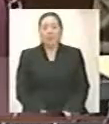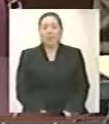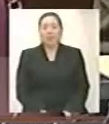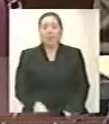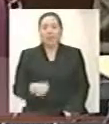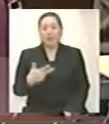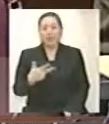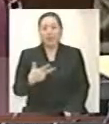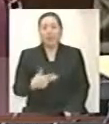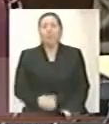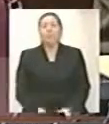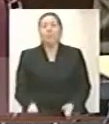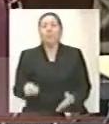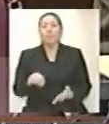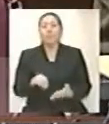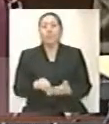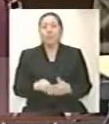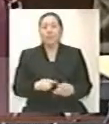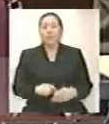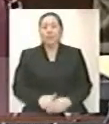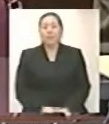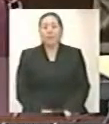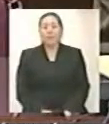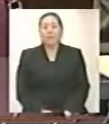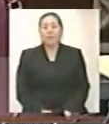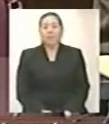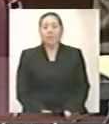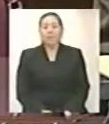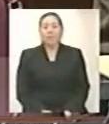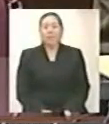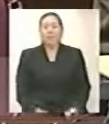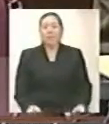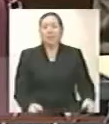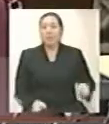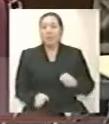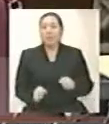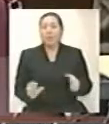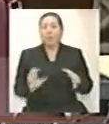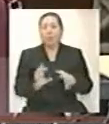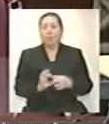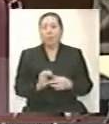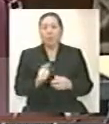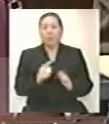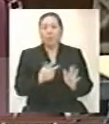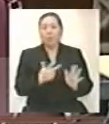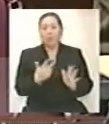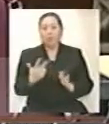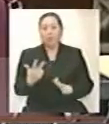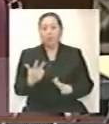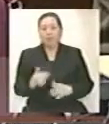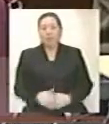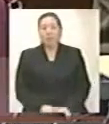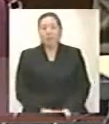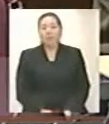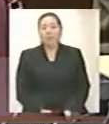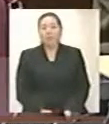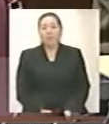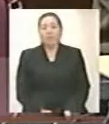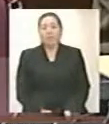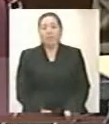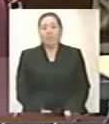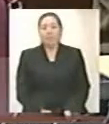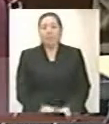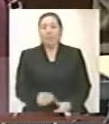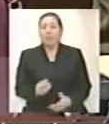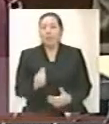3. Dahmer integra el Comité Directivo Nacional en Izquierda Unida. En 1983 participa de la candidatura de Barrante